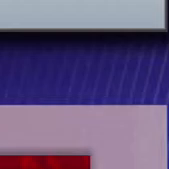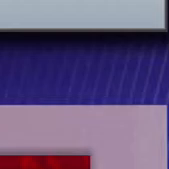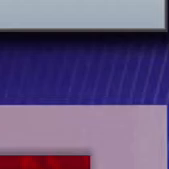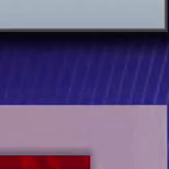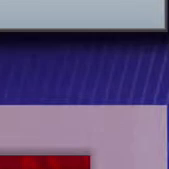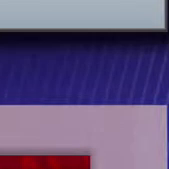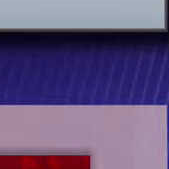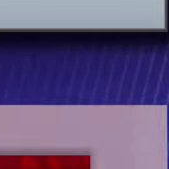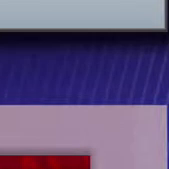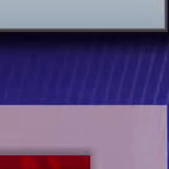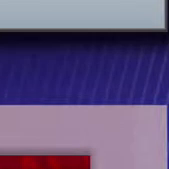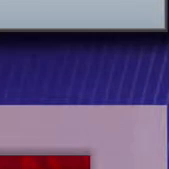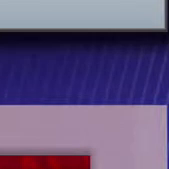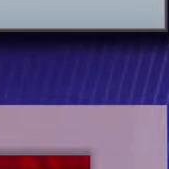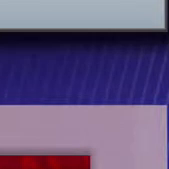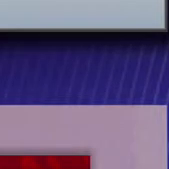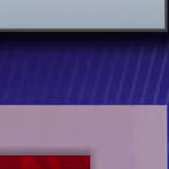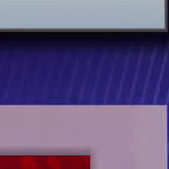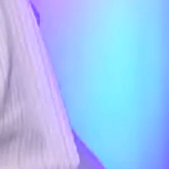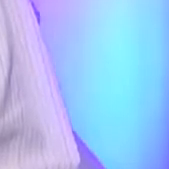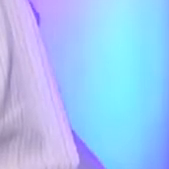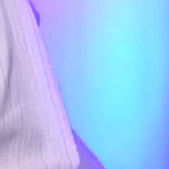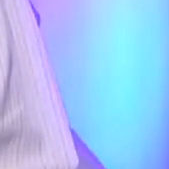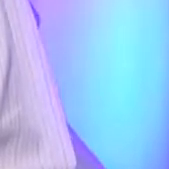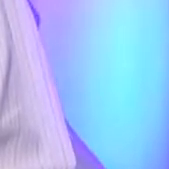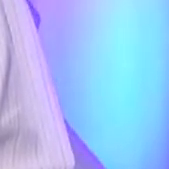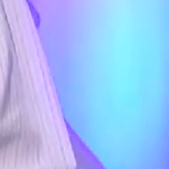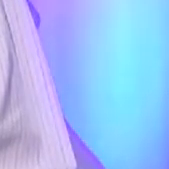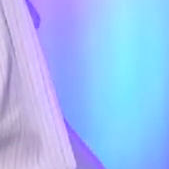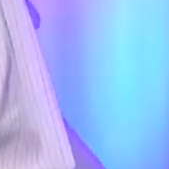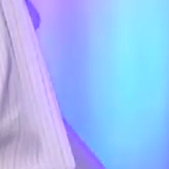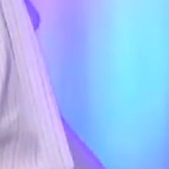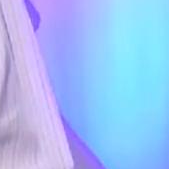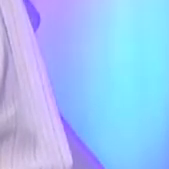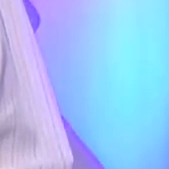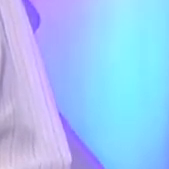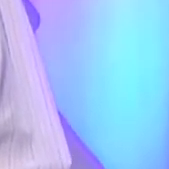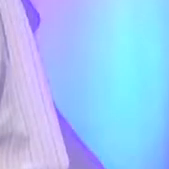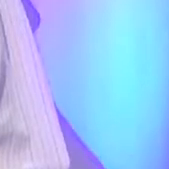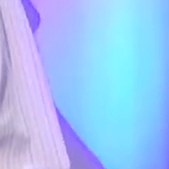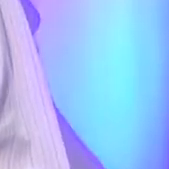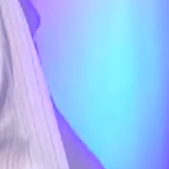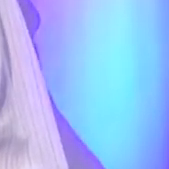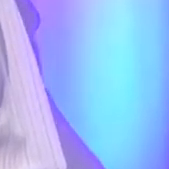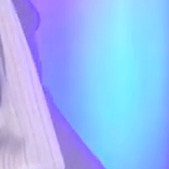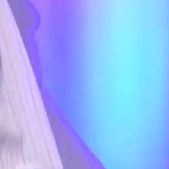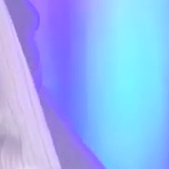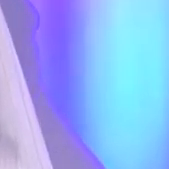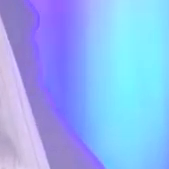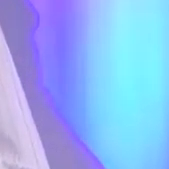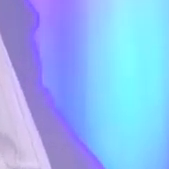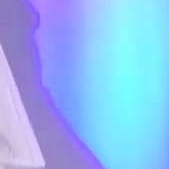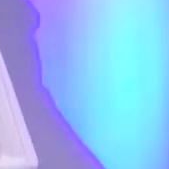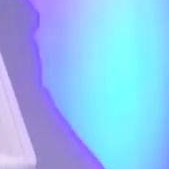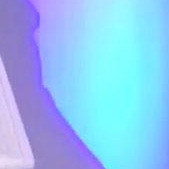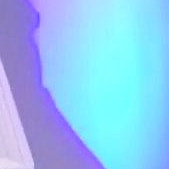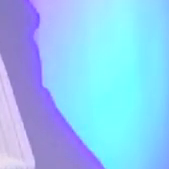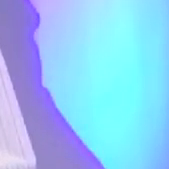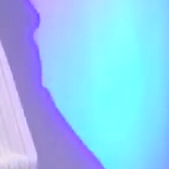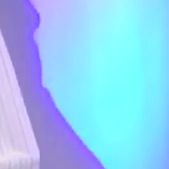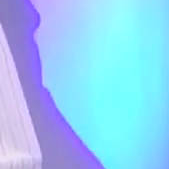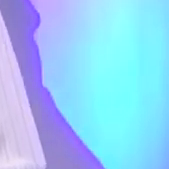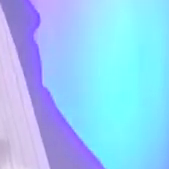la población desmovilizada, los procesos de paz. Básicamente nosotros queríamos mostrar los principales puntos, sé que por la hora y por